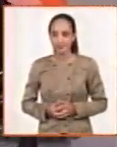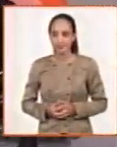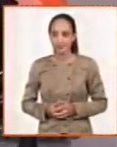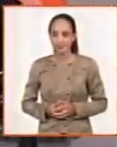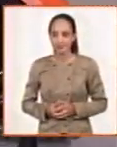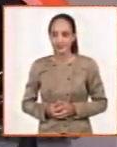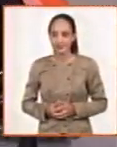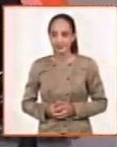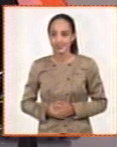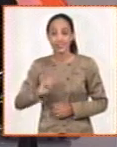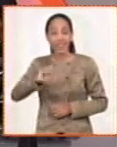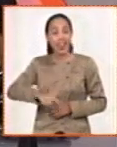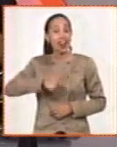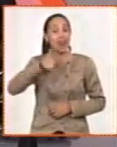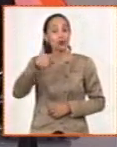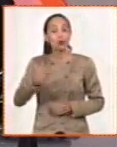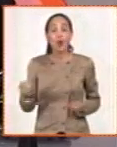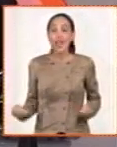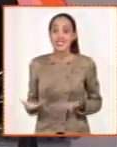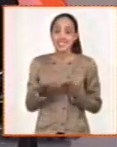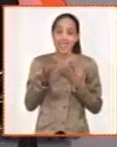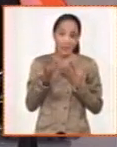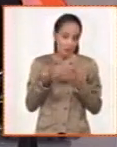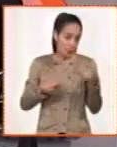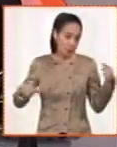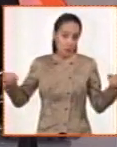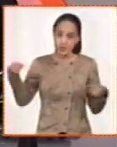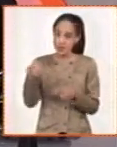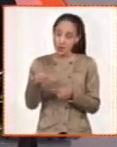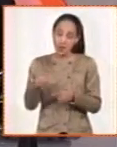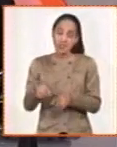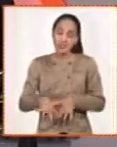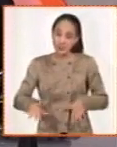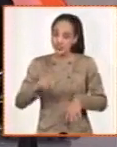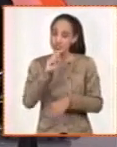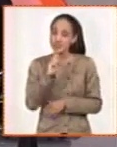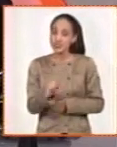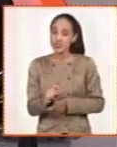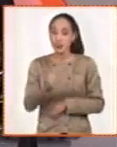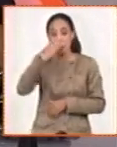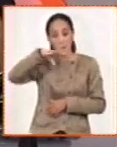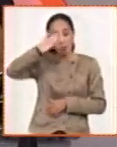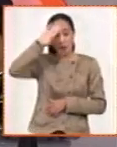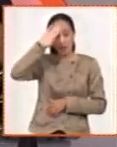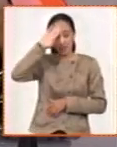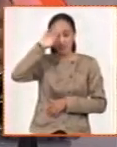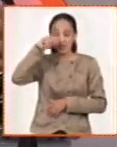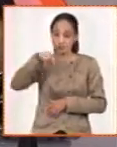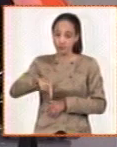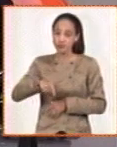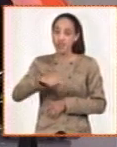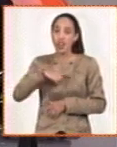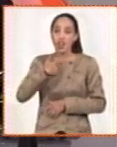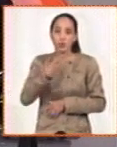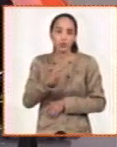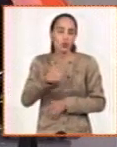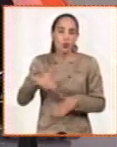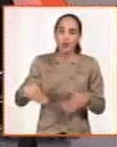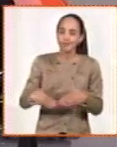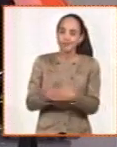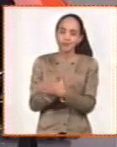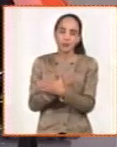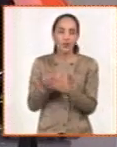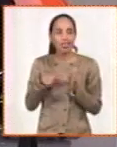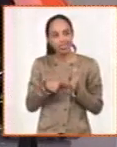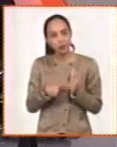La cultura salva, y sobre todo en los momentos más difíciles. Para una nación como Cuba, la cultura es símbolo de su resistencia,